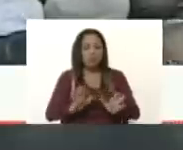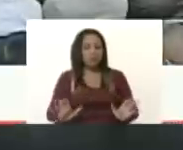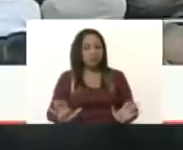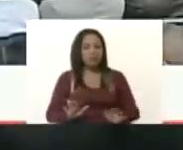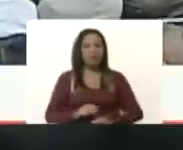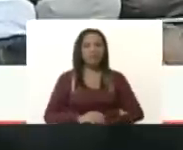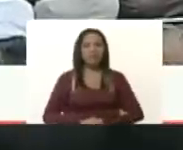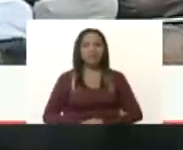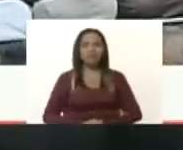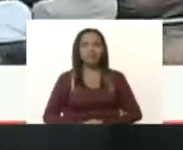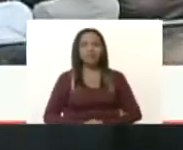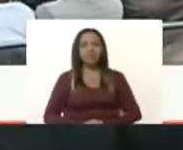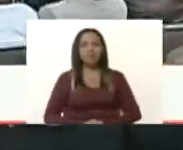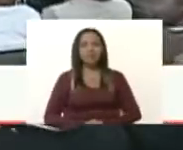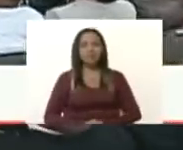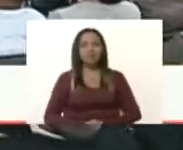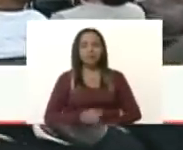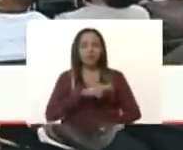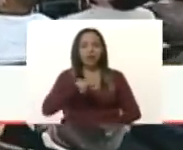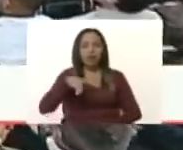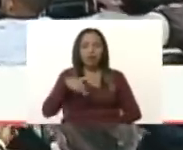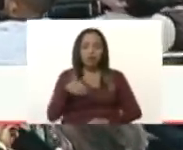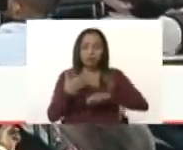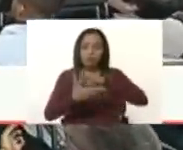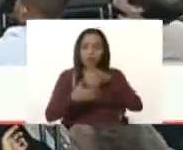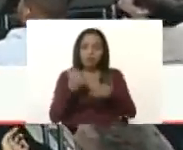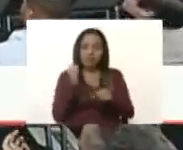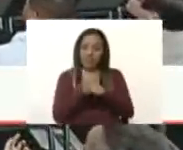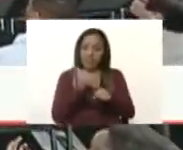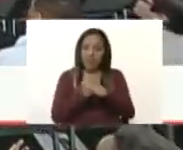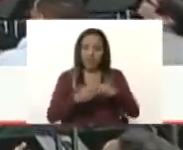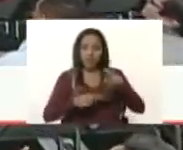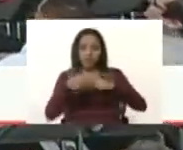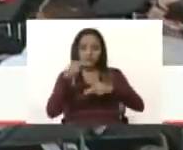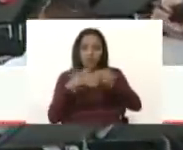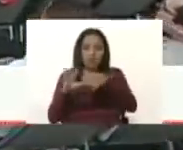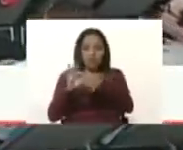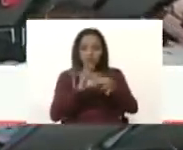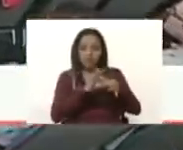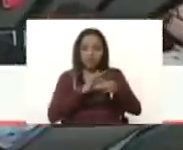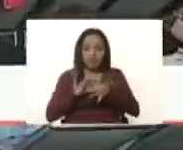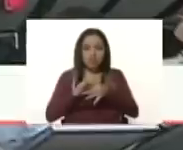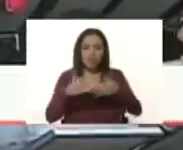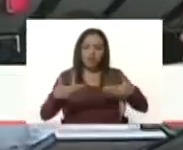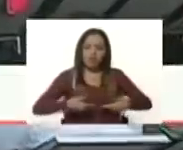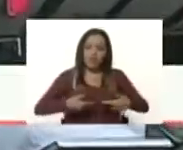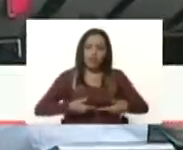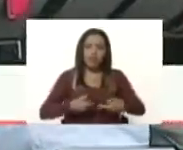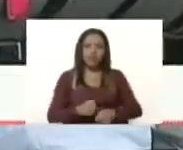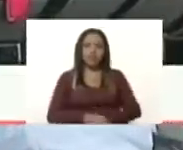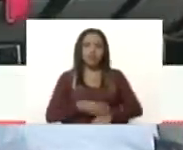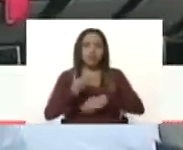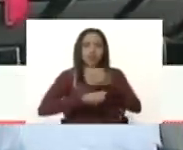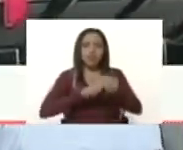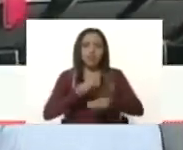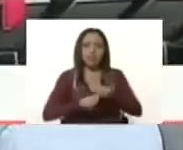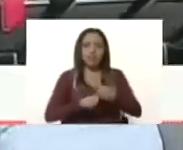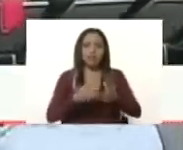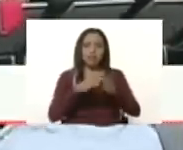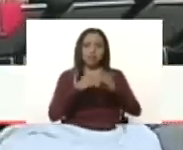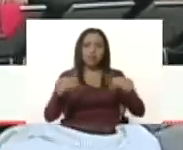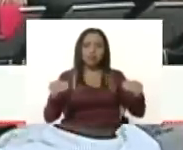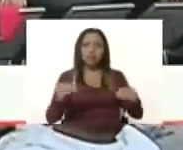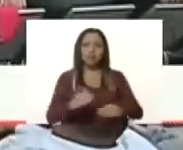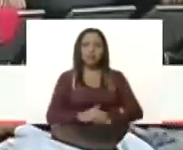nuestro. Nuestro problema es trabajar, construir, unir esfuerzos, producir para todos y para